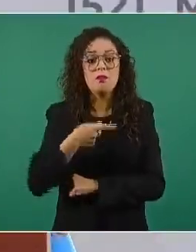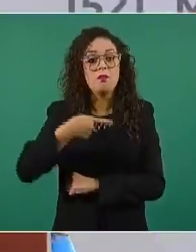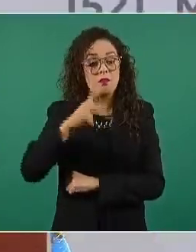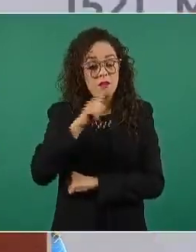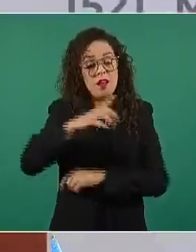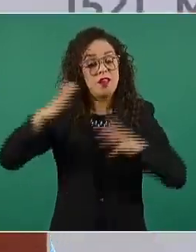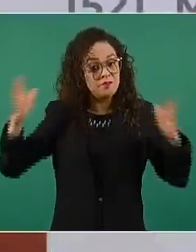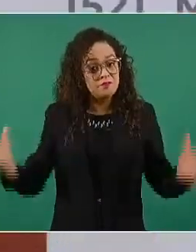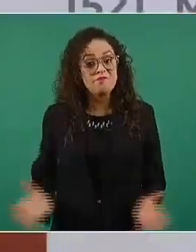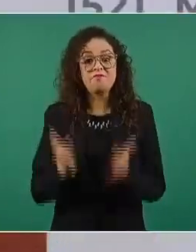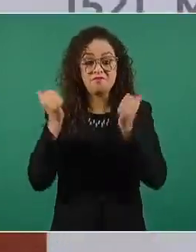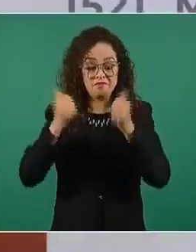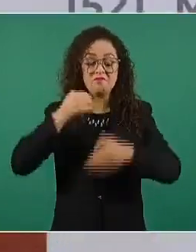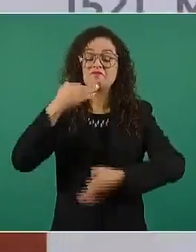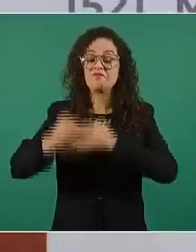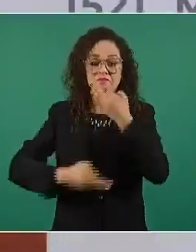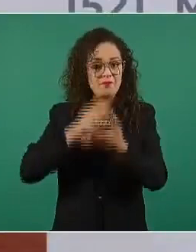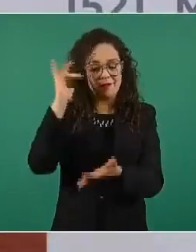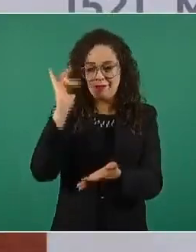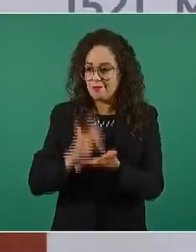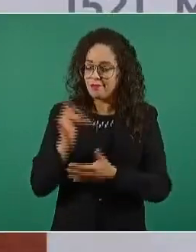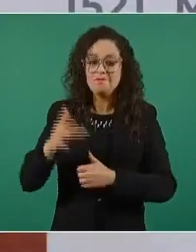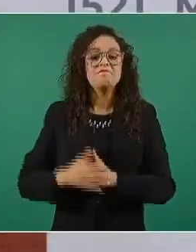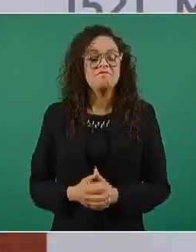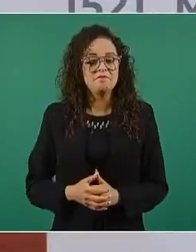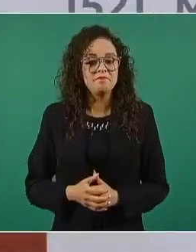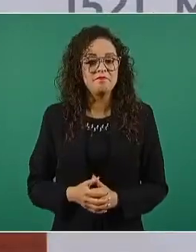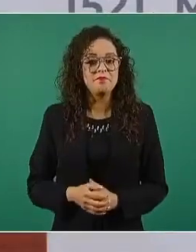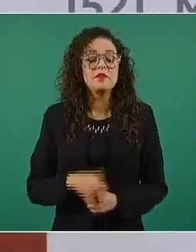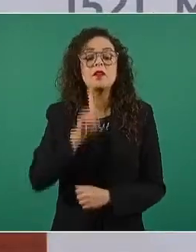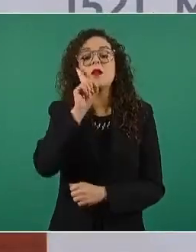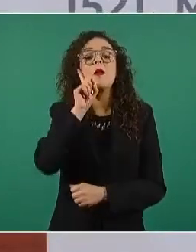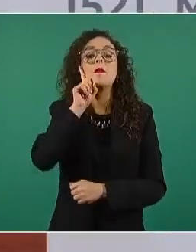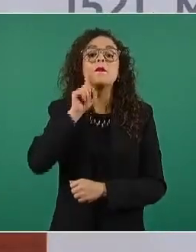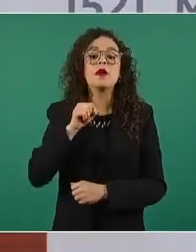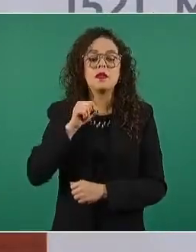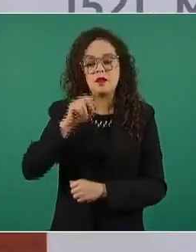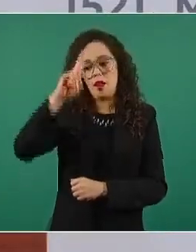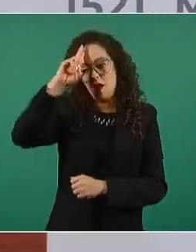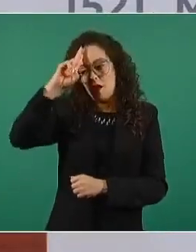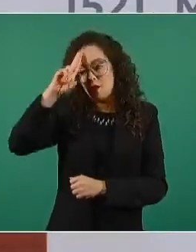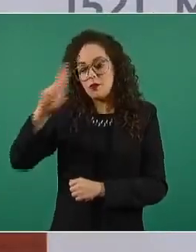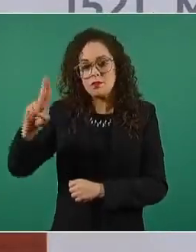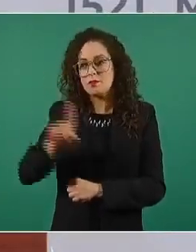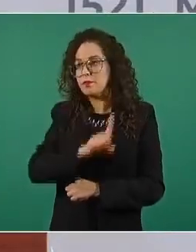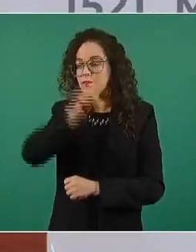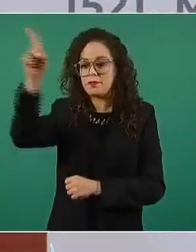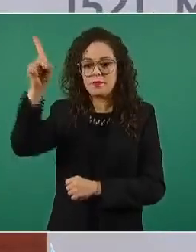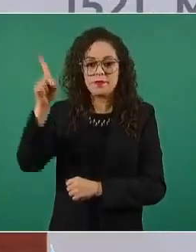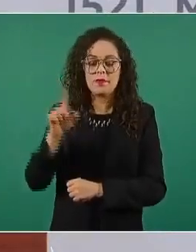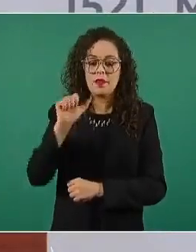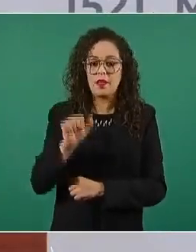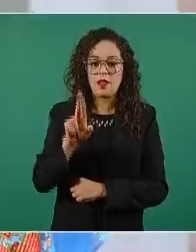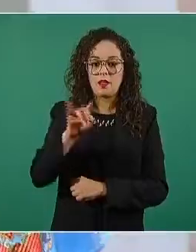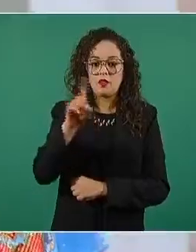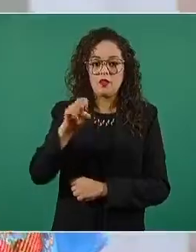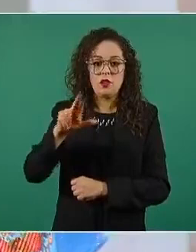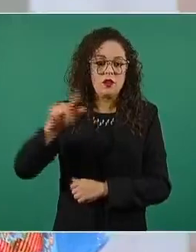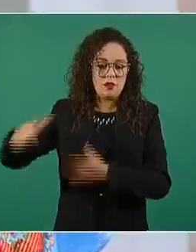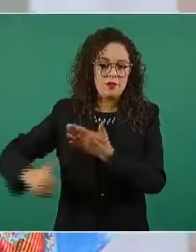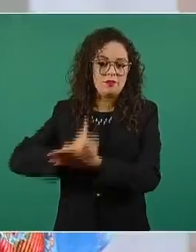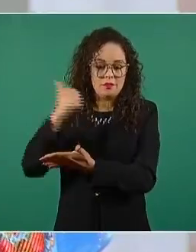todos. El día de mañana estaremos honrándoles en el estado de Arizona, en la